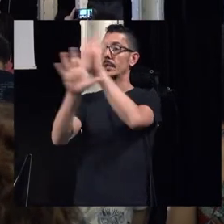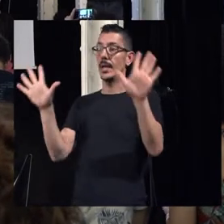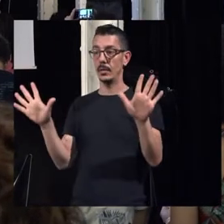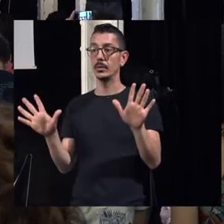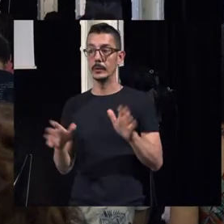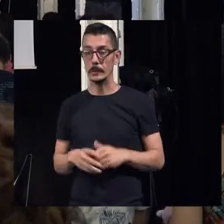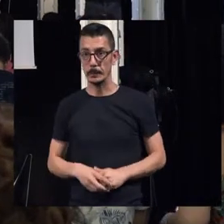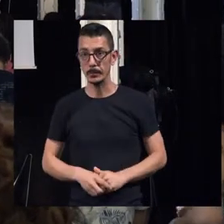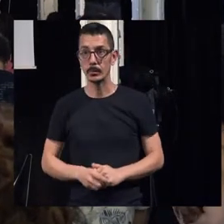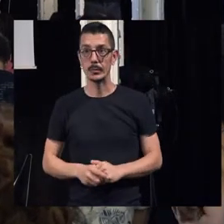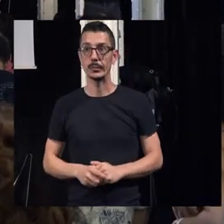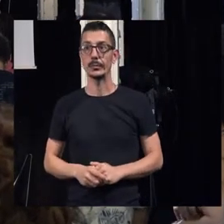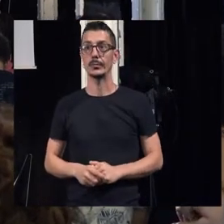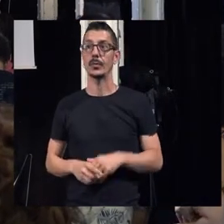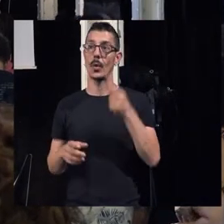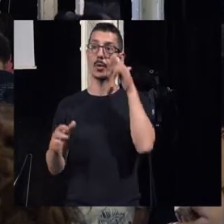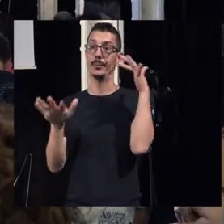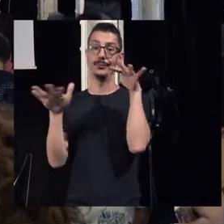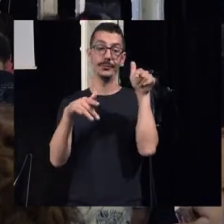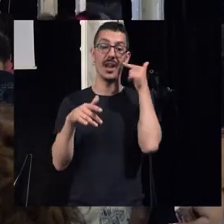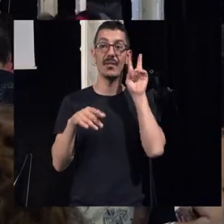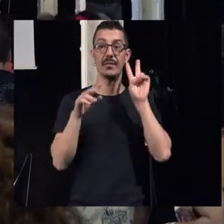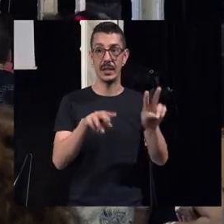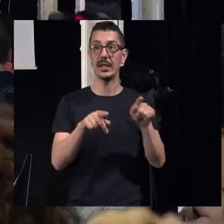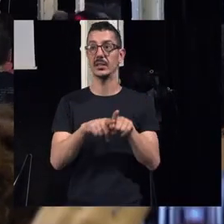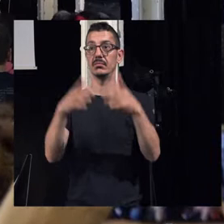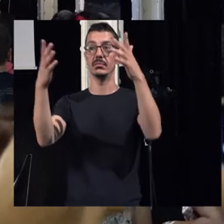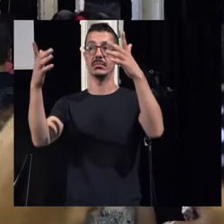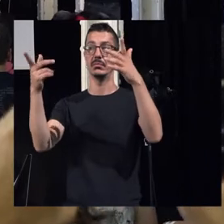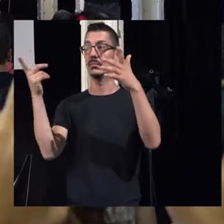de descentrar un poco la mirada, ¿no?